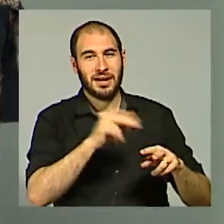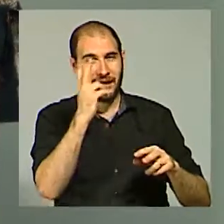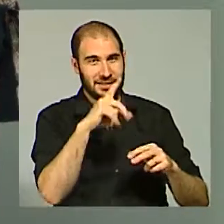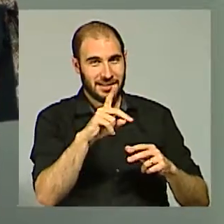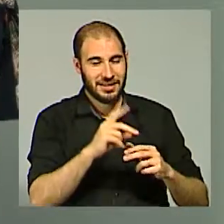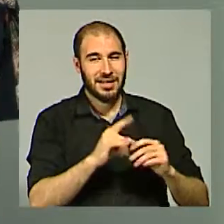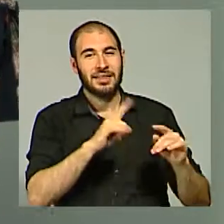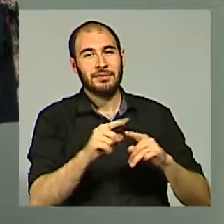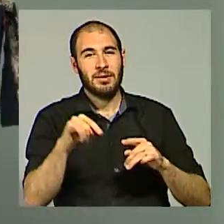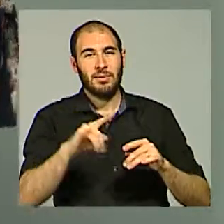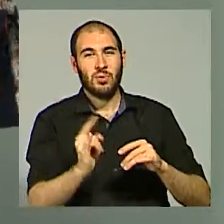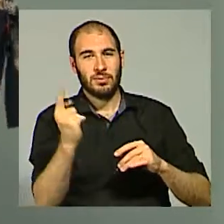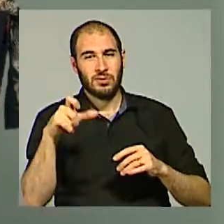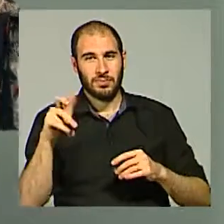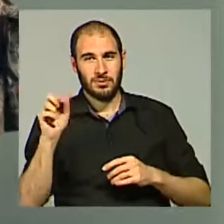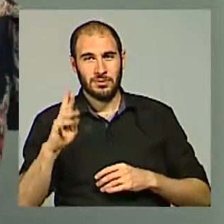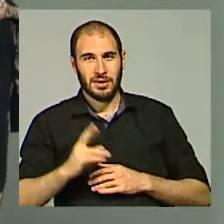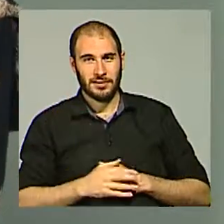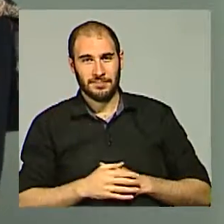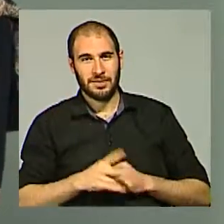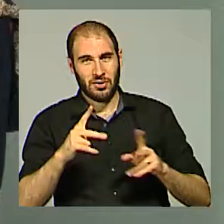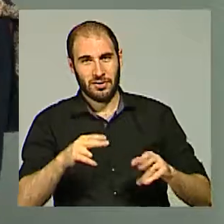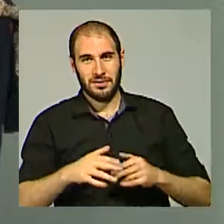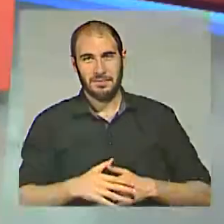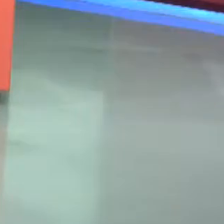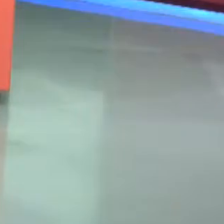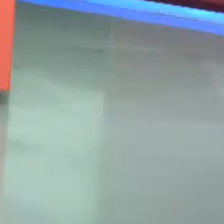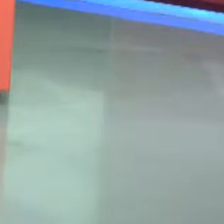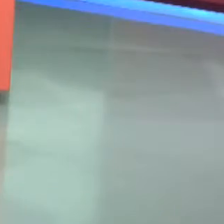hd www.universia.net pausa